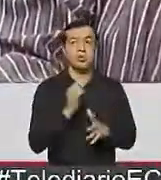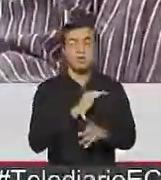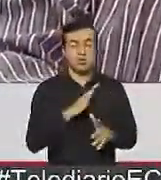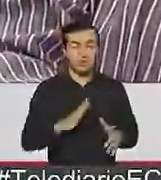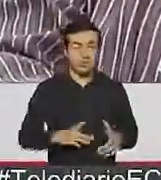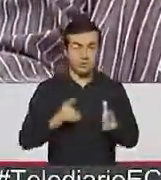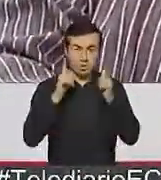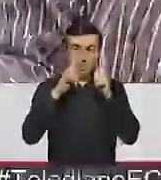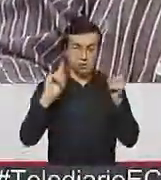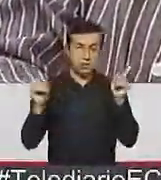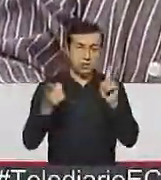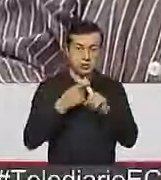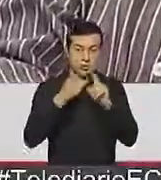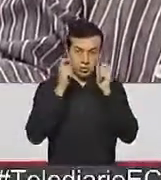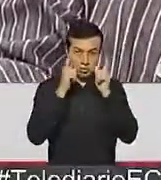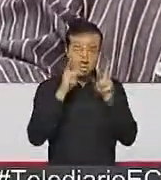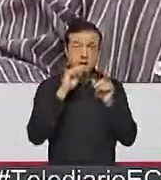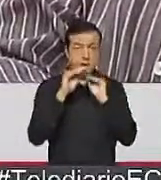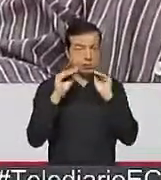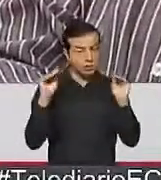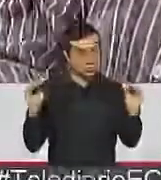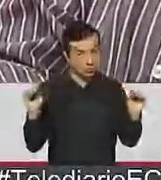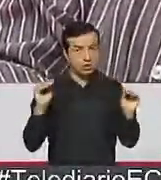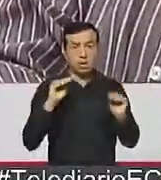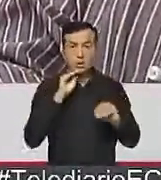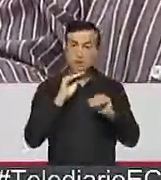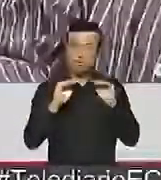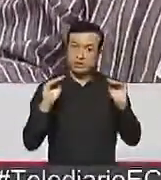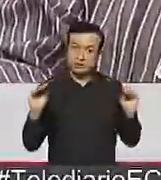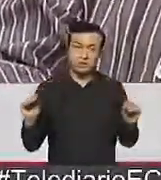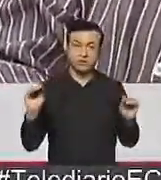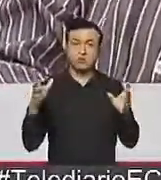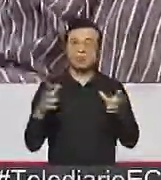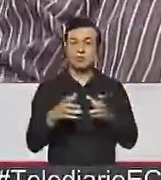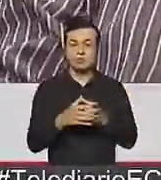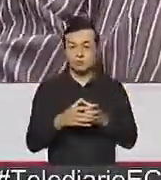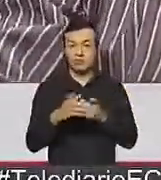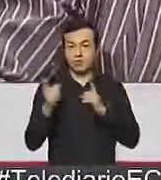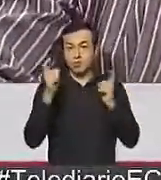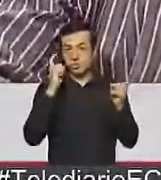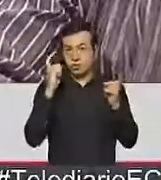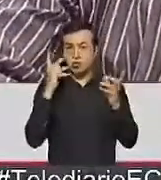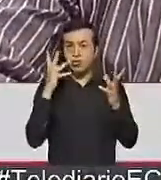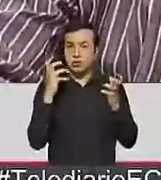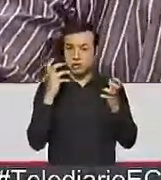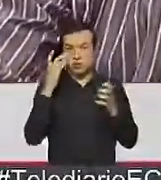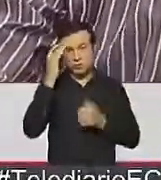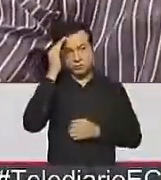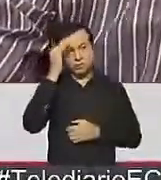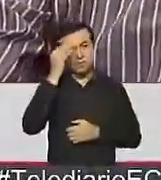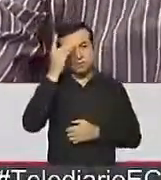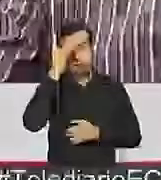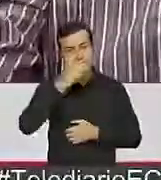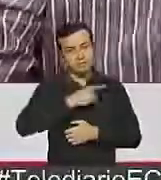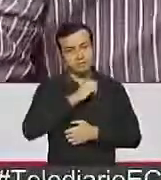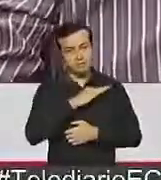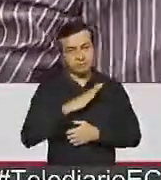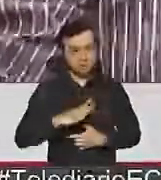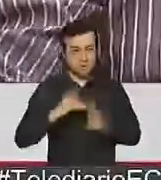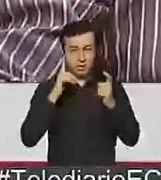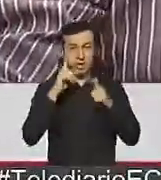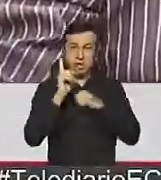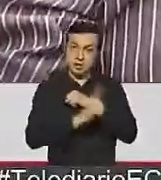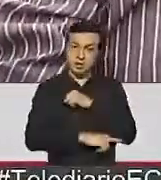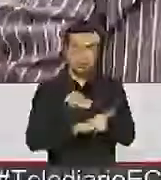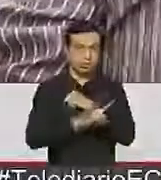es la primera instancia, estamos dejando los exhortos. Como le digo, la Agencia Metropolitana de Control cree firmemente en la prevención antes de la sanción.